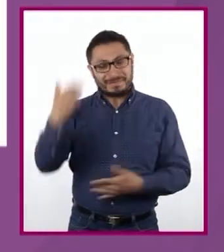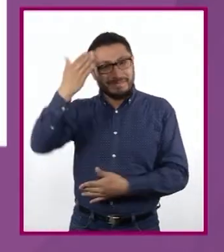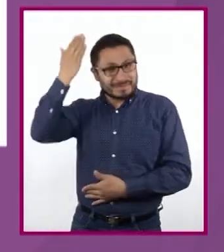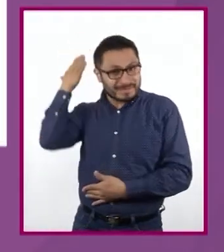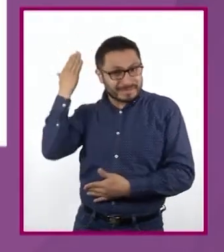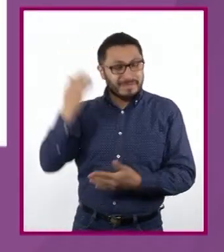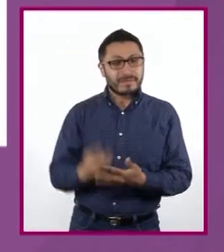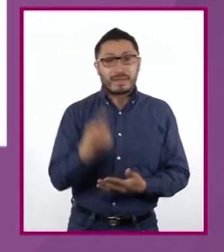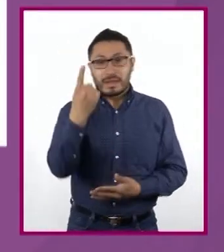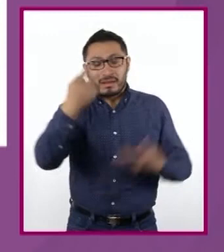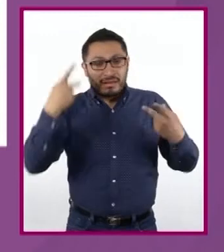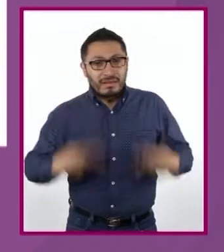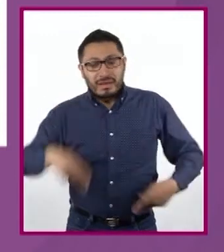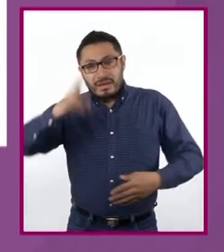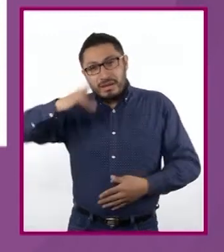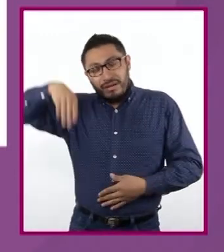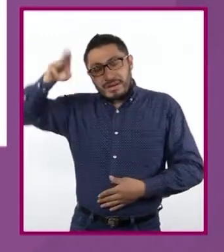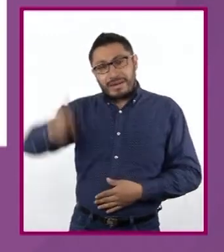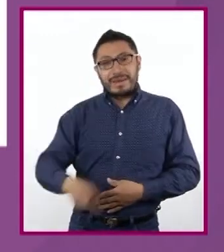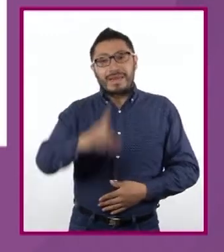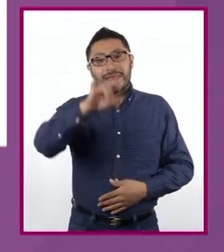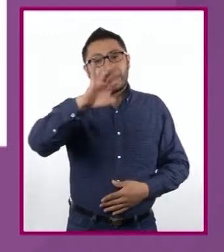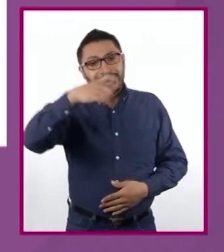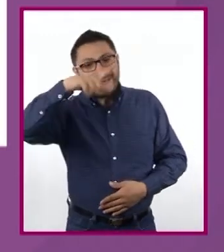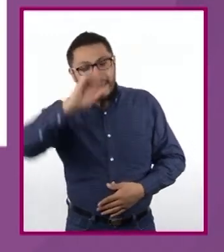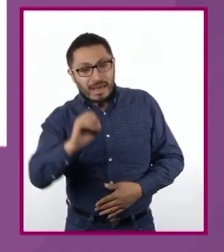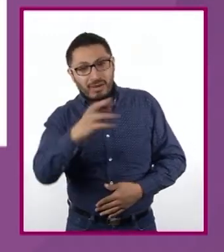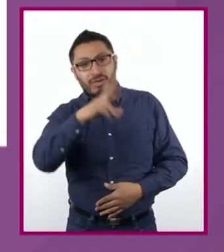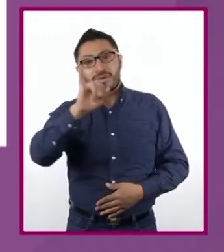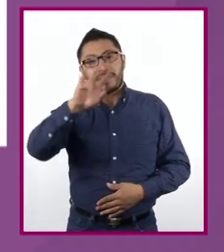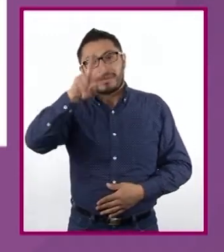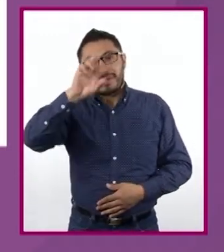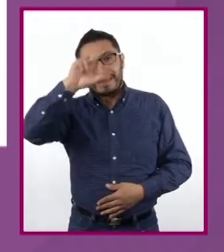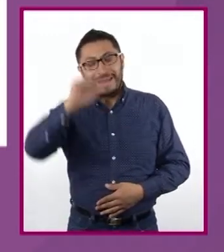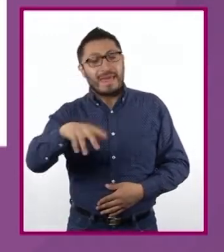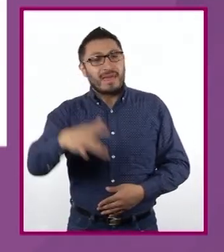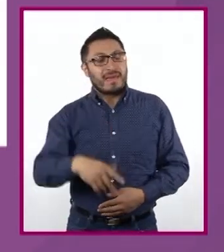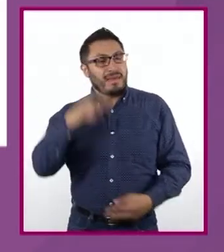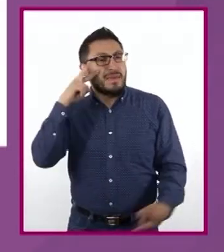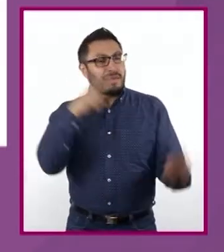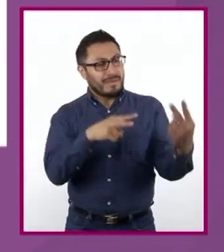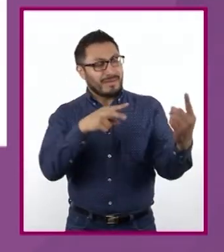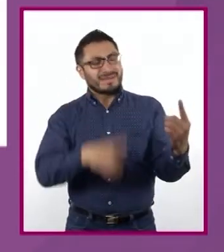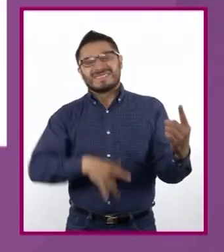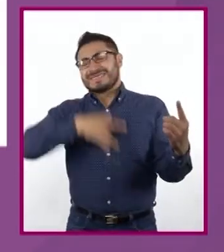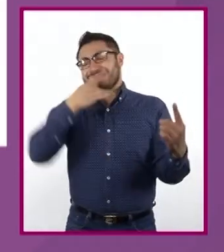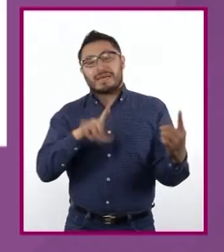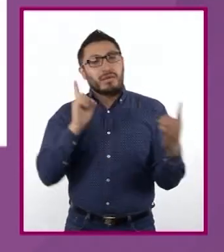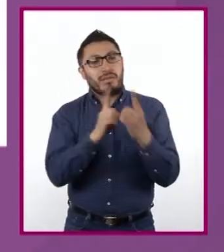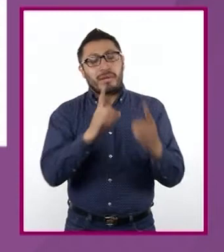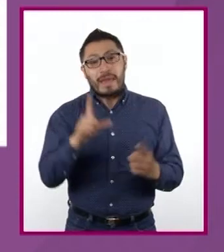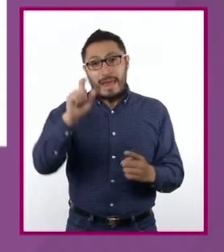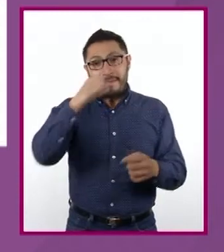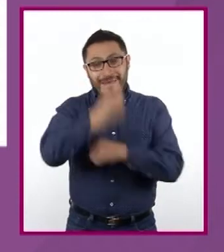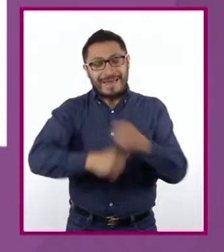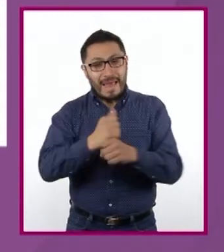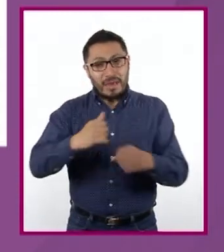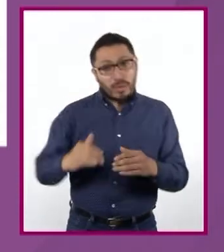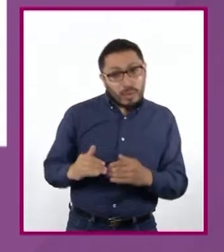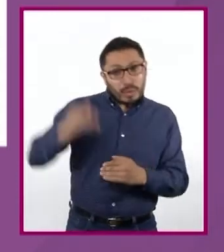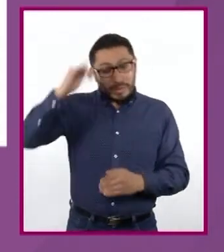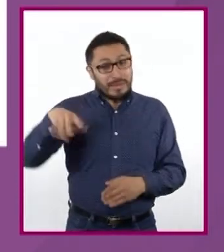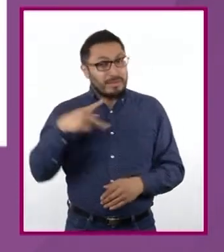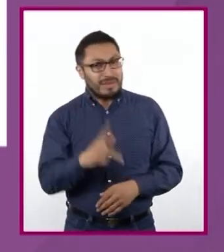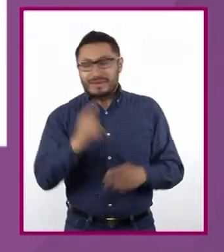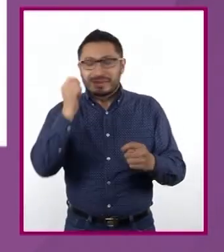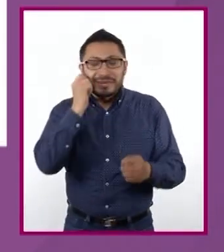Uno de los muralistas, Diego Rivera, se enamoró de ella y a pesar de ser 20 años mayor, se